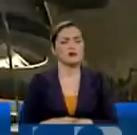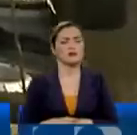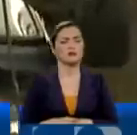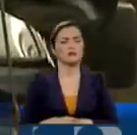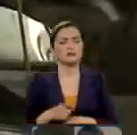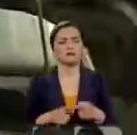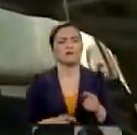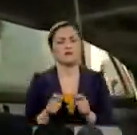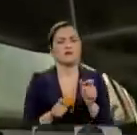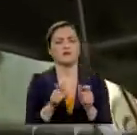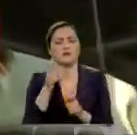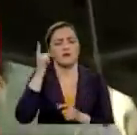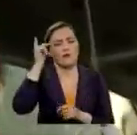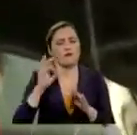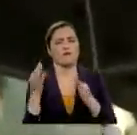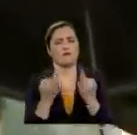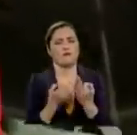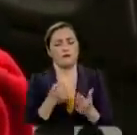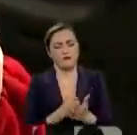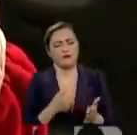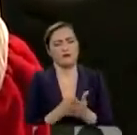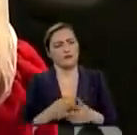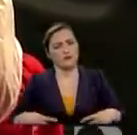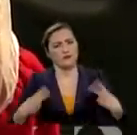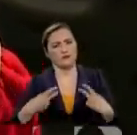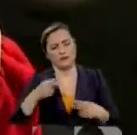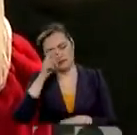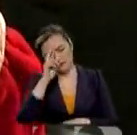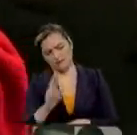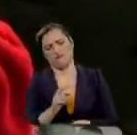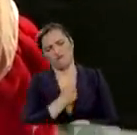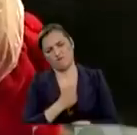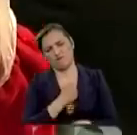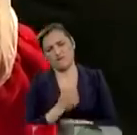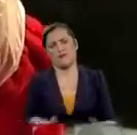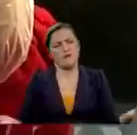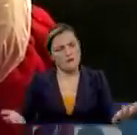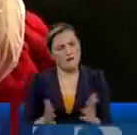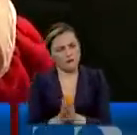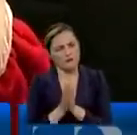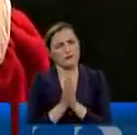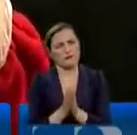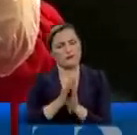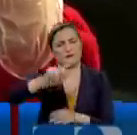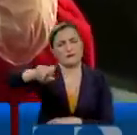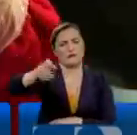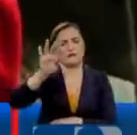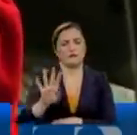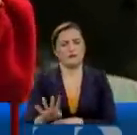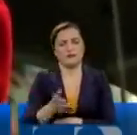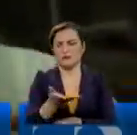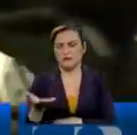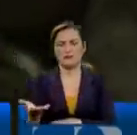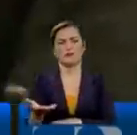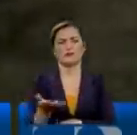suceder. Todo mundo somos padres de familia y le luchamos a la vida dignamente. Por eso pedimos a Teleamazonas a través de